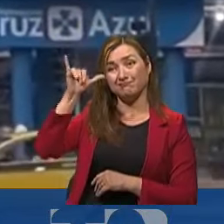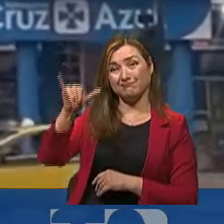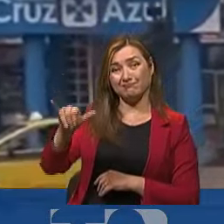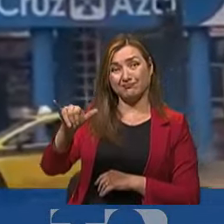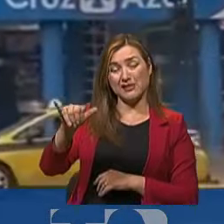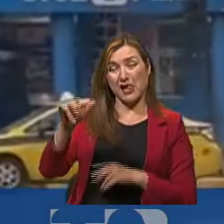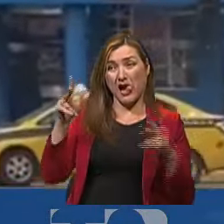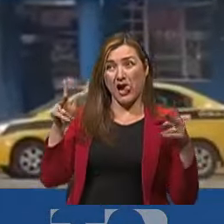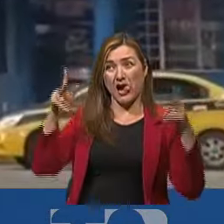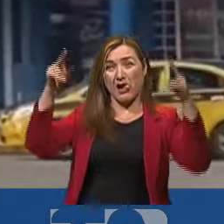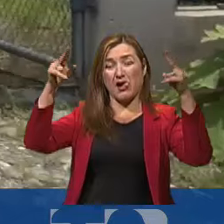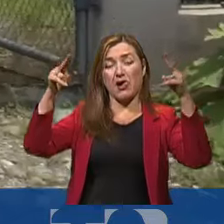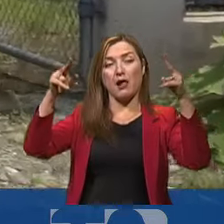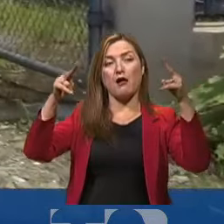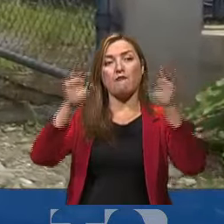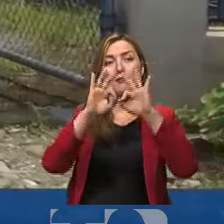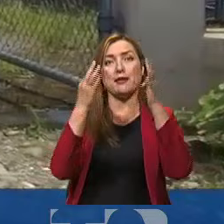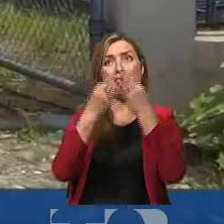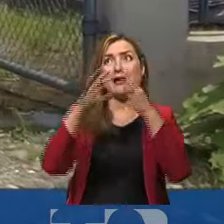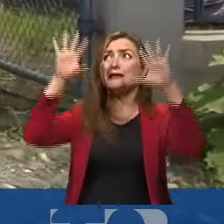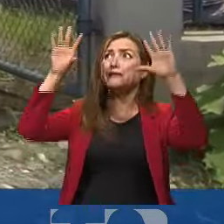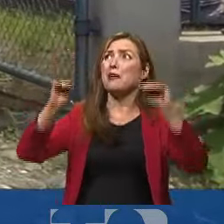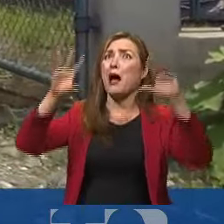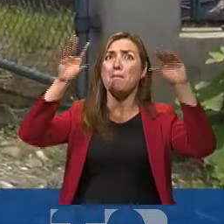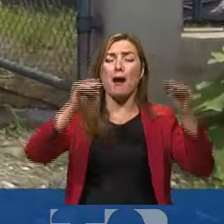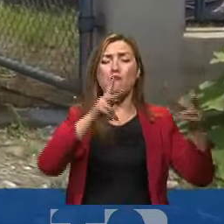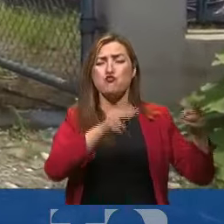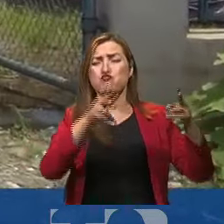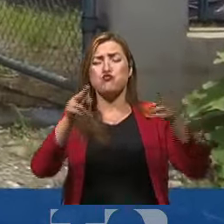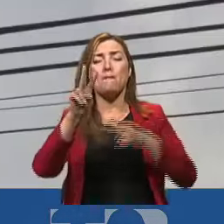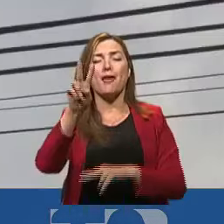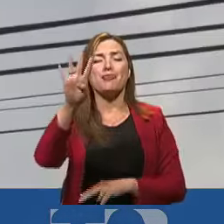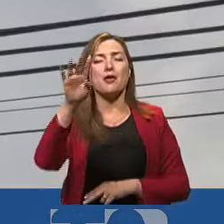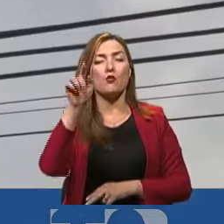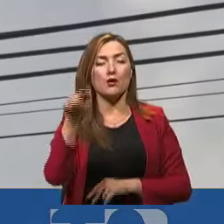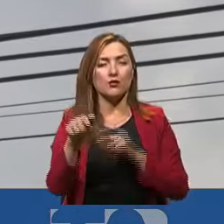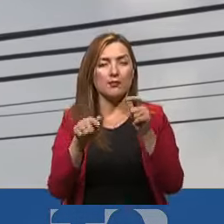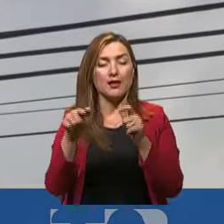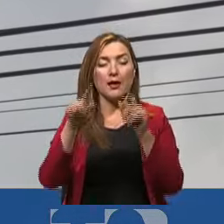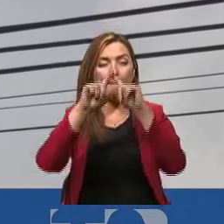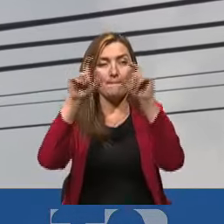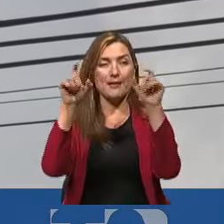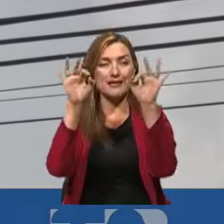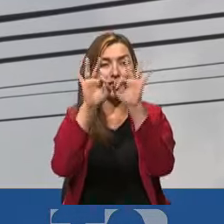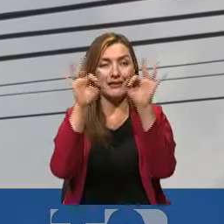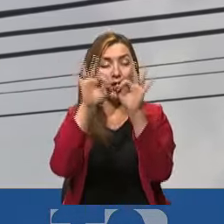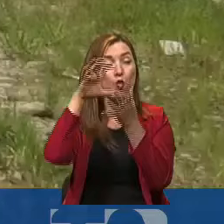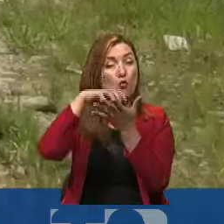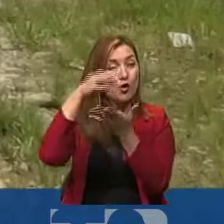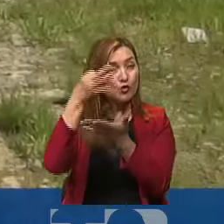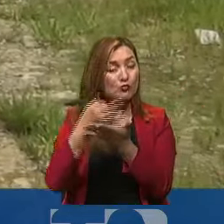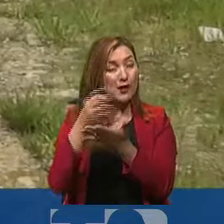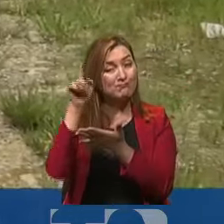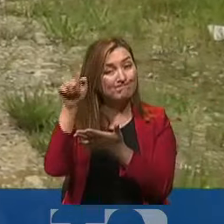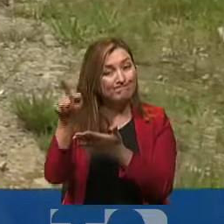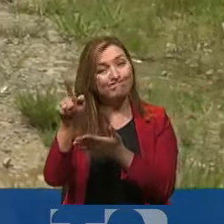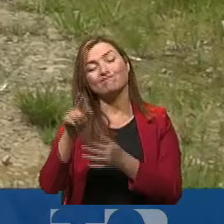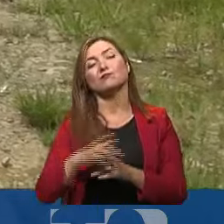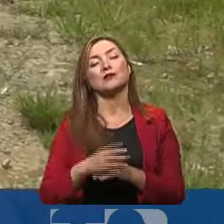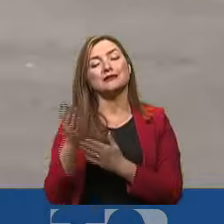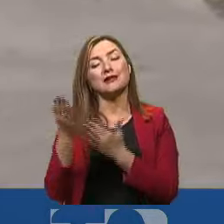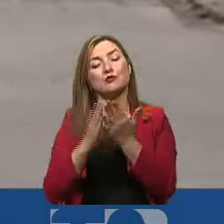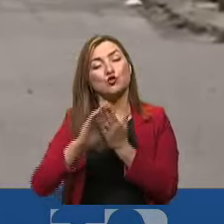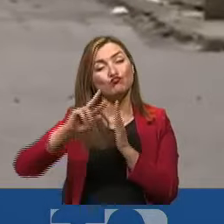afectado a 24 mil familias. El trabajo en territorio de la empresa eléctrica provincial de Cotopaxi y Enermax ha restablecido